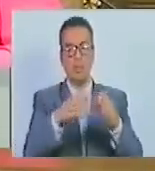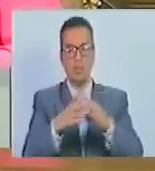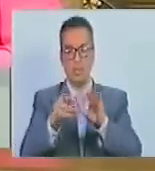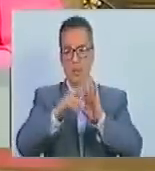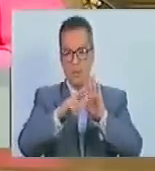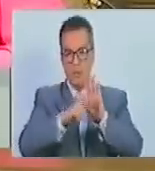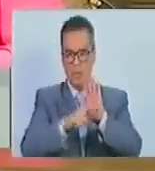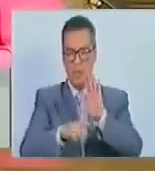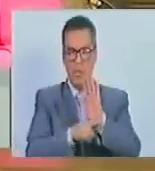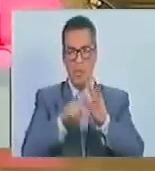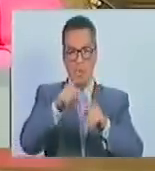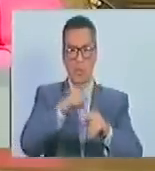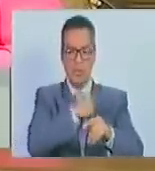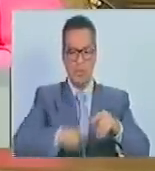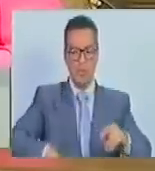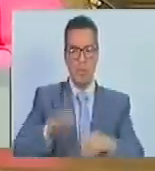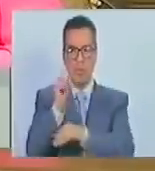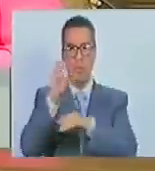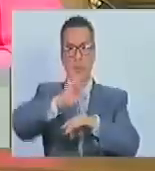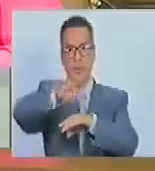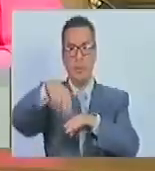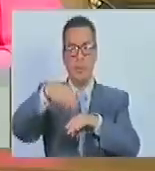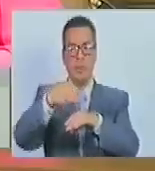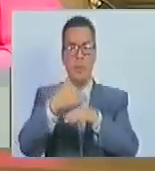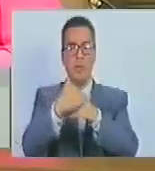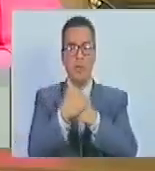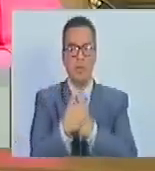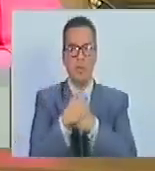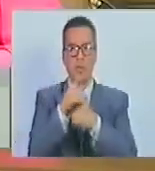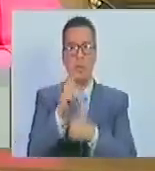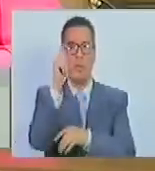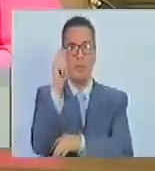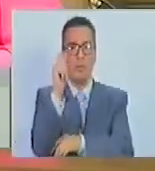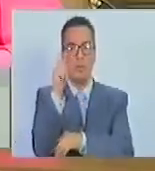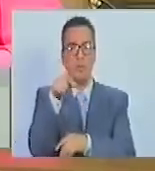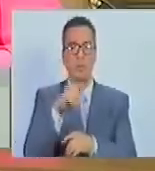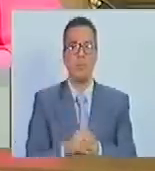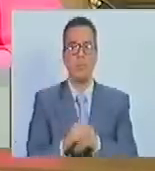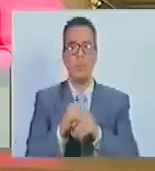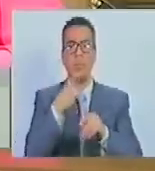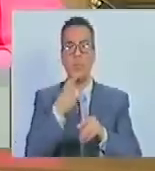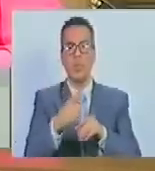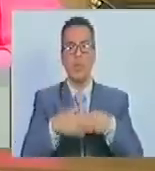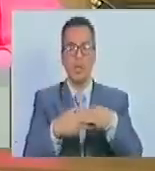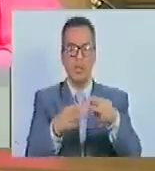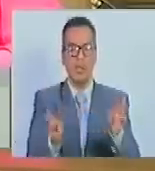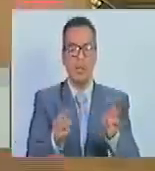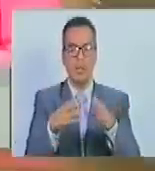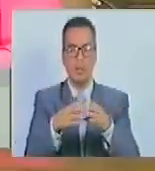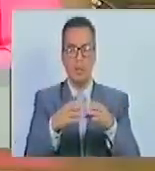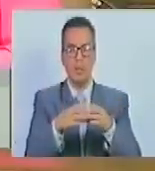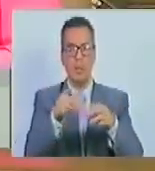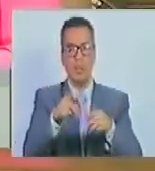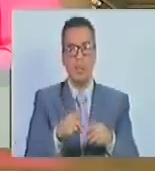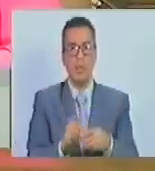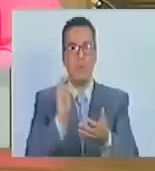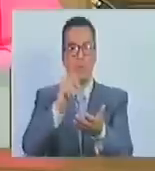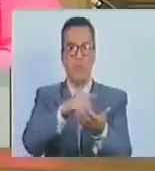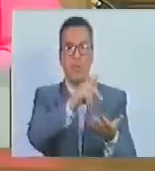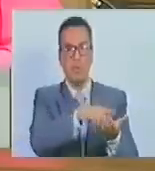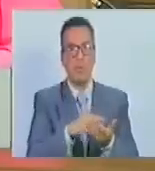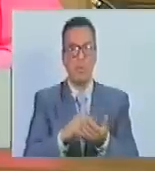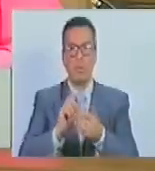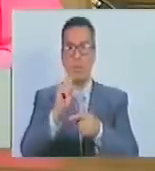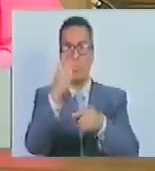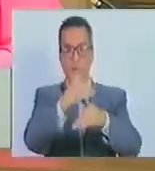Reglamentario, el presidente de la Asamblea Nacional, diputado Jorge Rodríguez Gómez, declaró abierta la sesión ordinaria con la asistencia